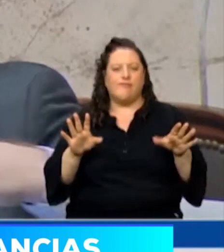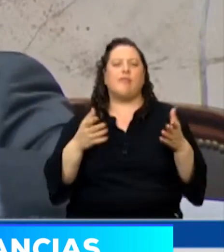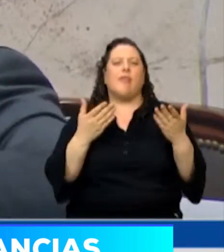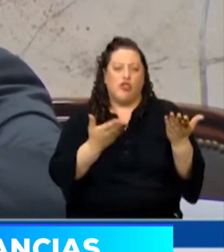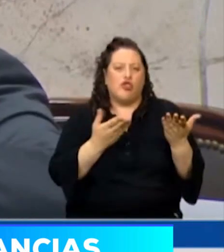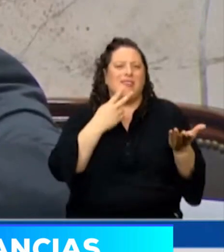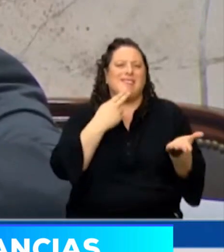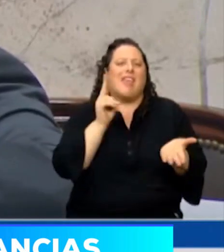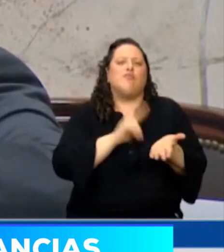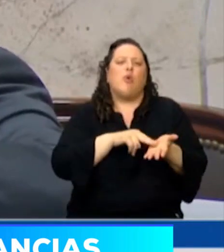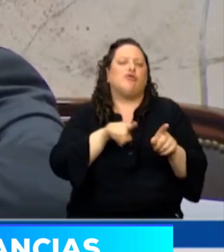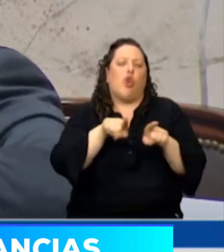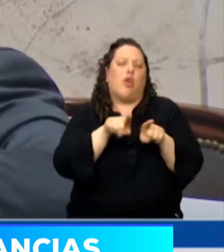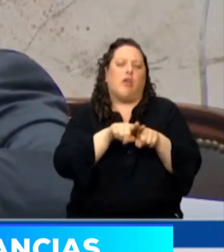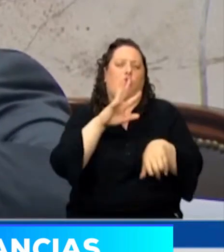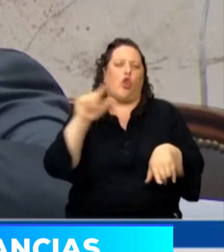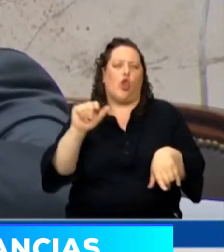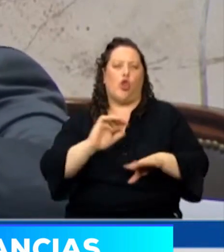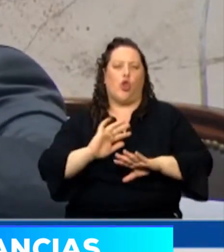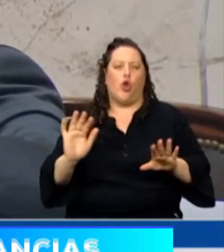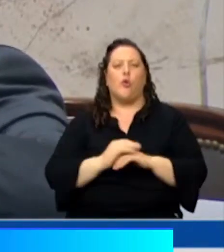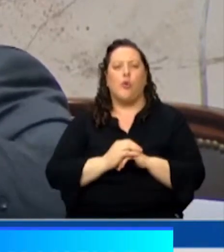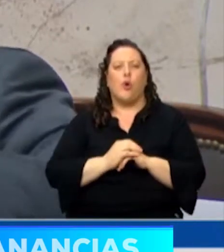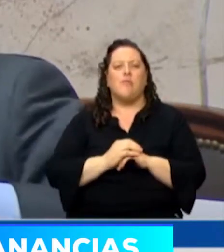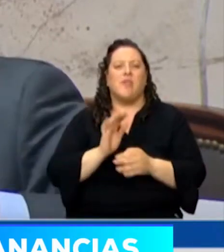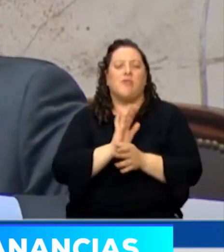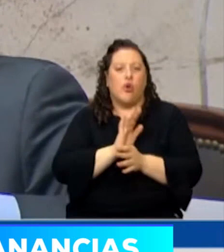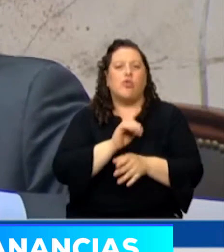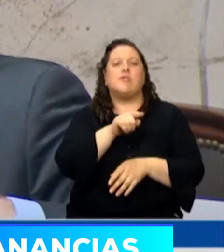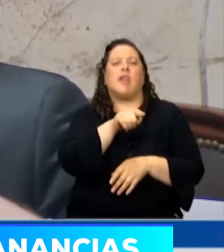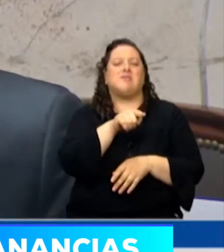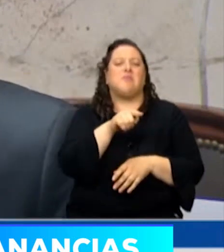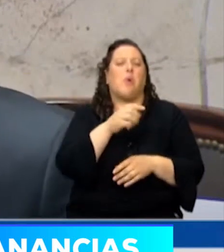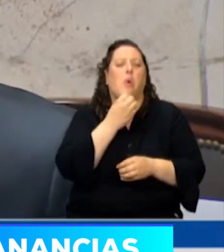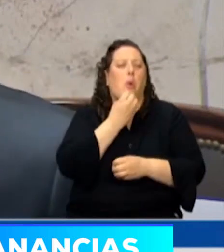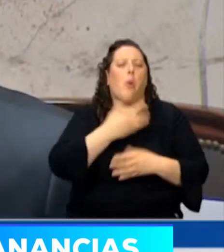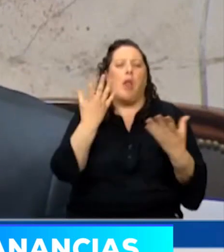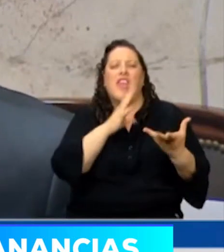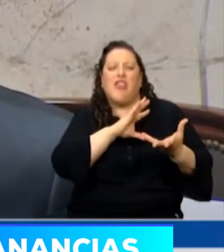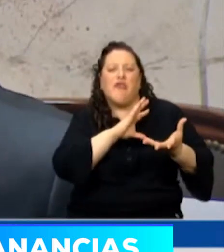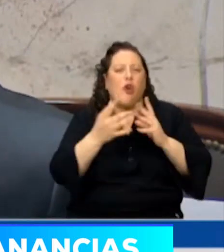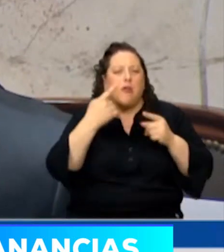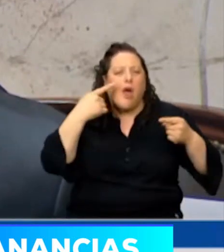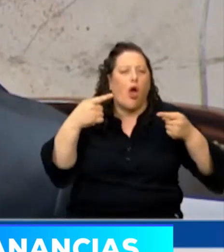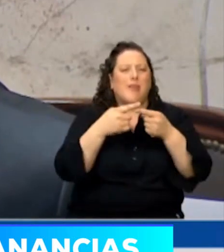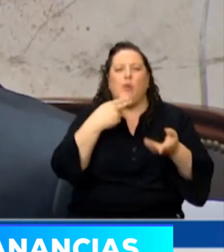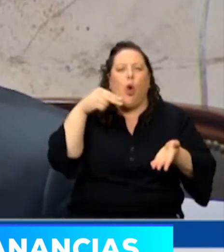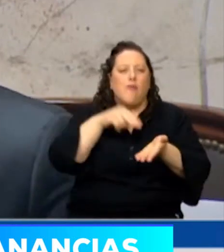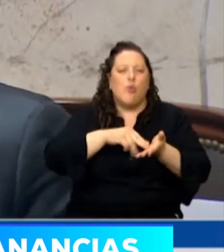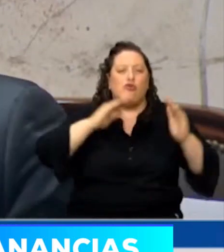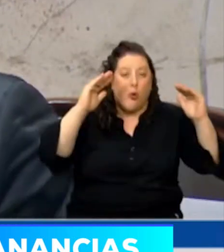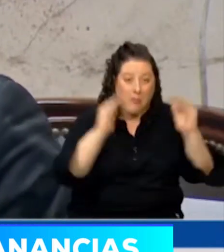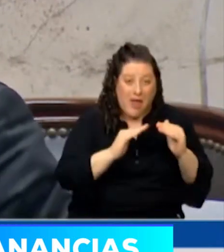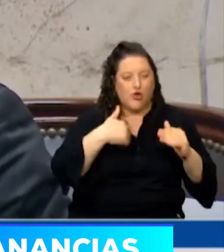los impuestos son un robo. Y cualquier iniciativa que conste en bajar impuestos, yo voy a estar de